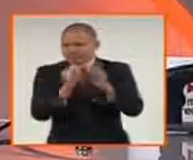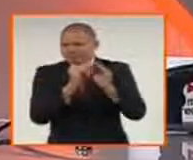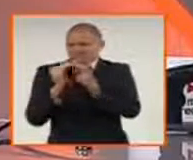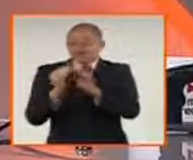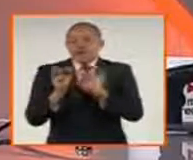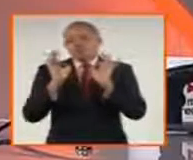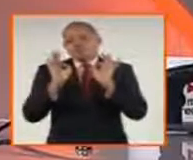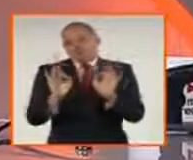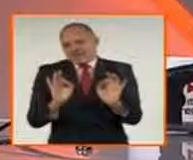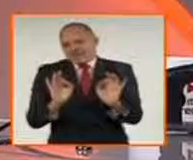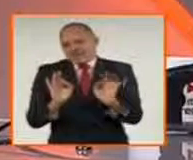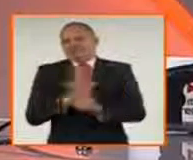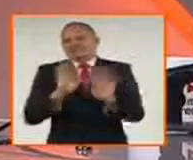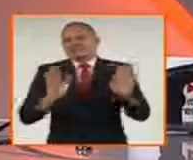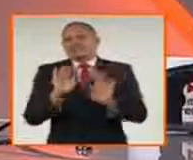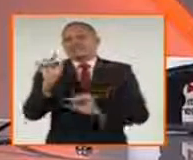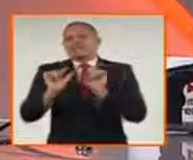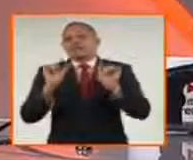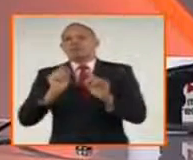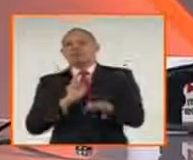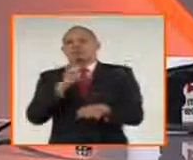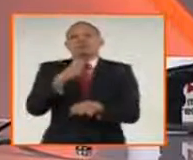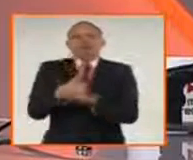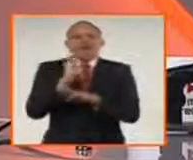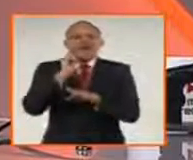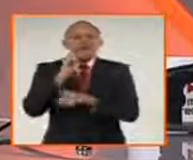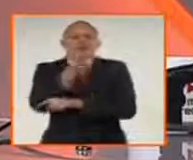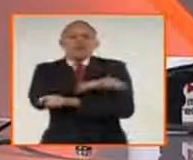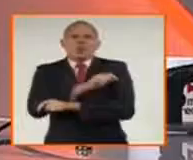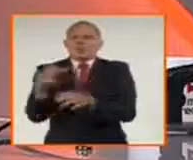la consulta popular al Código de las Familias.